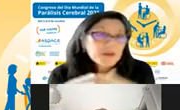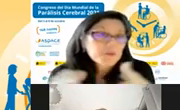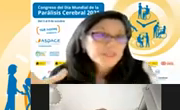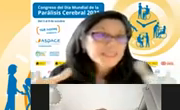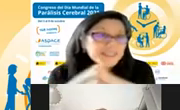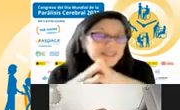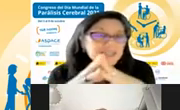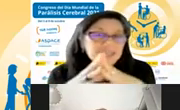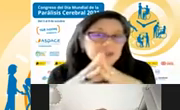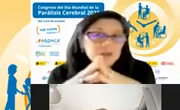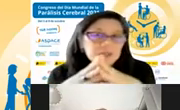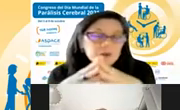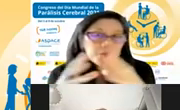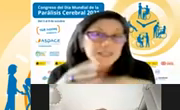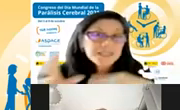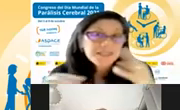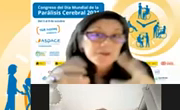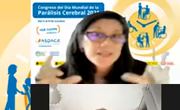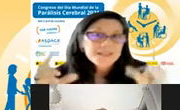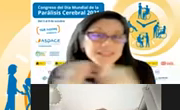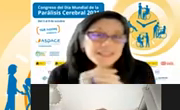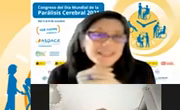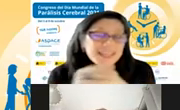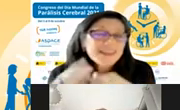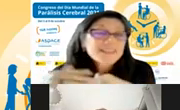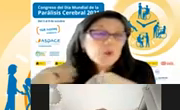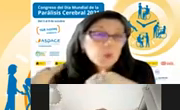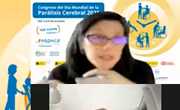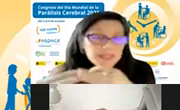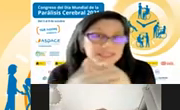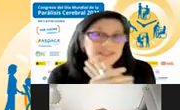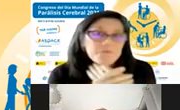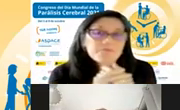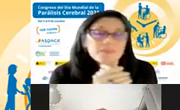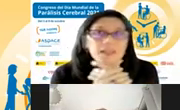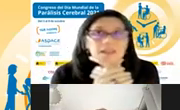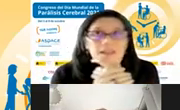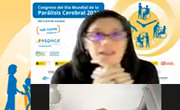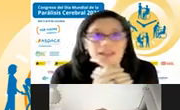a apuntarse, y entonces cómo esas categorías quedan excluidas